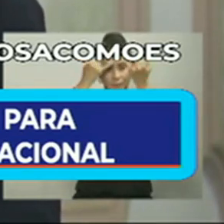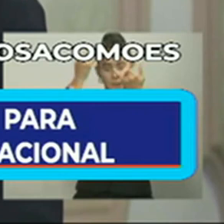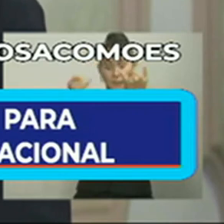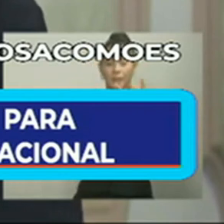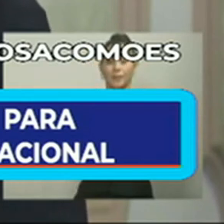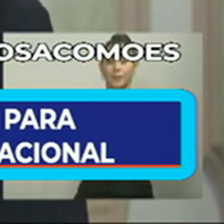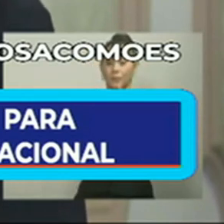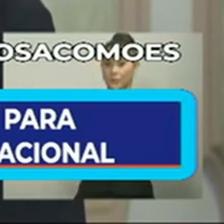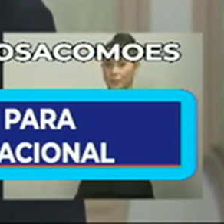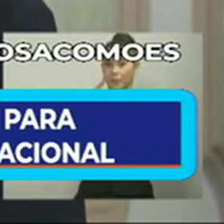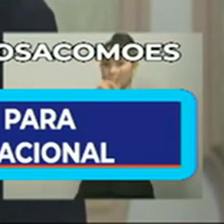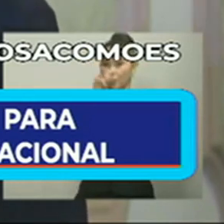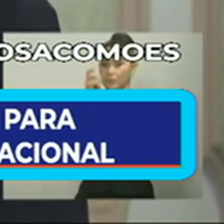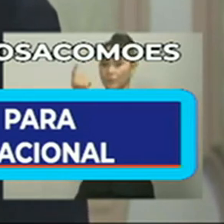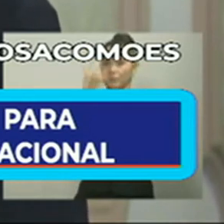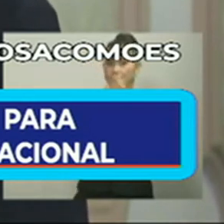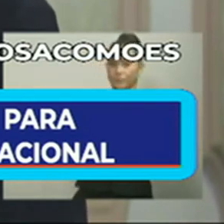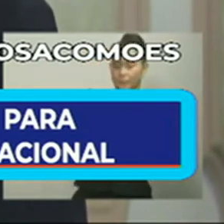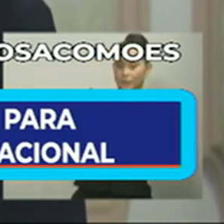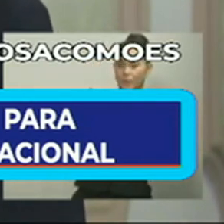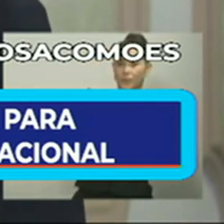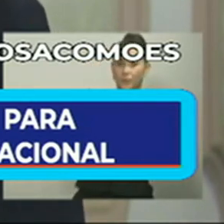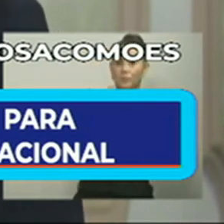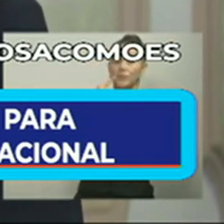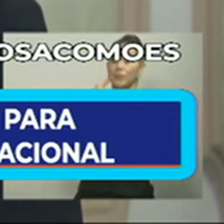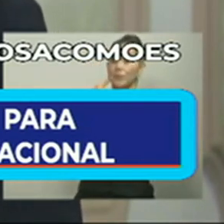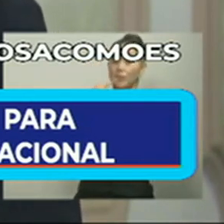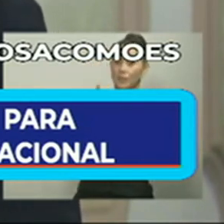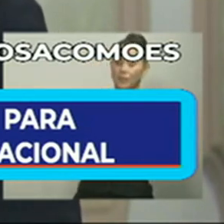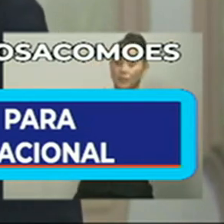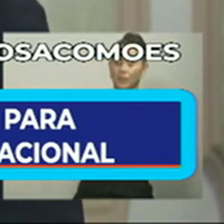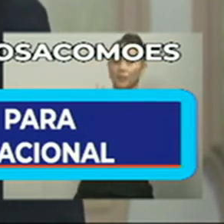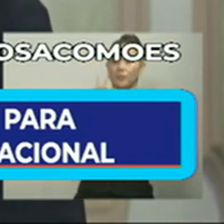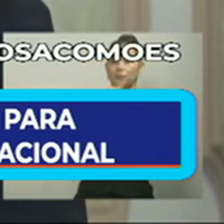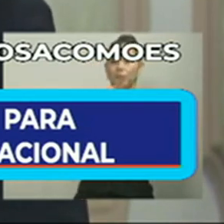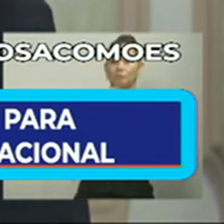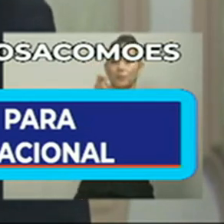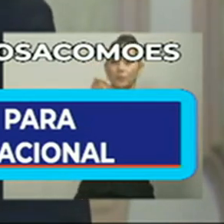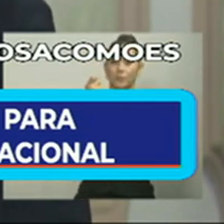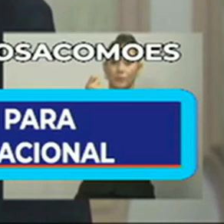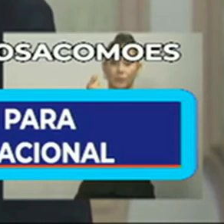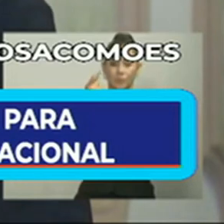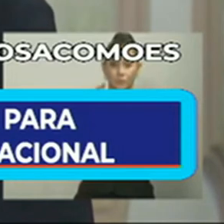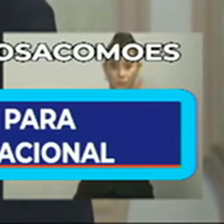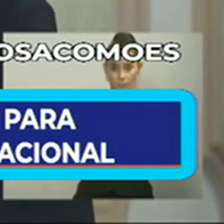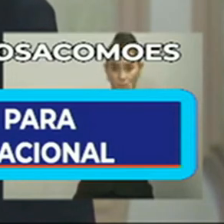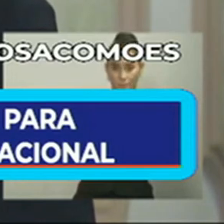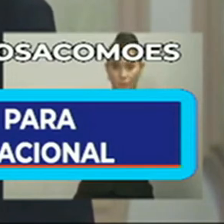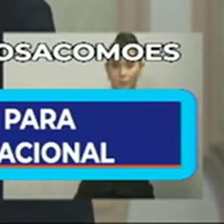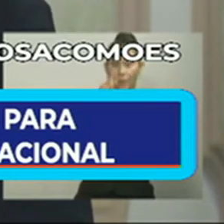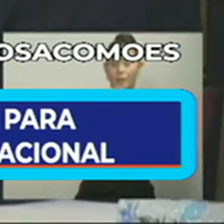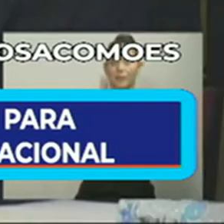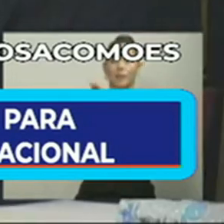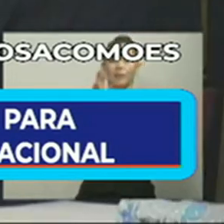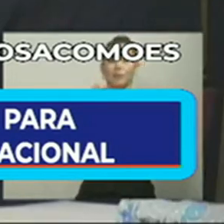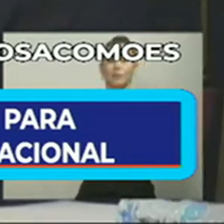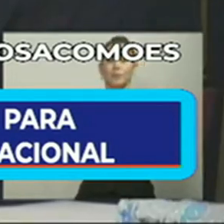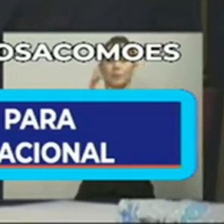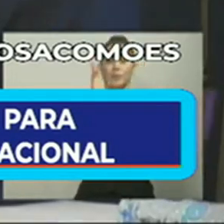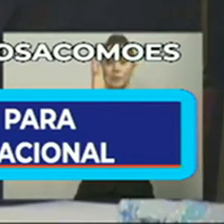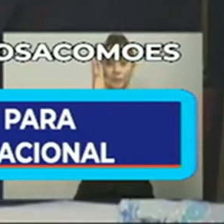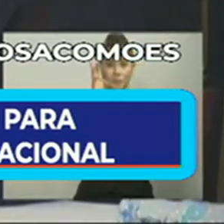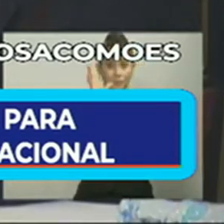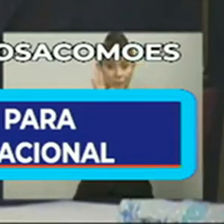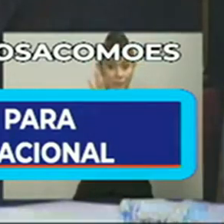tener que hacer pagos también para poder convivir, vivir en calma. O sea, que